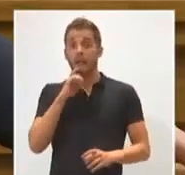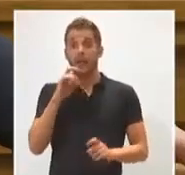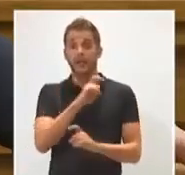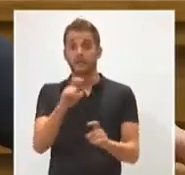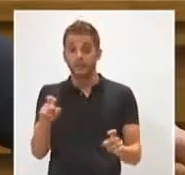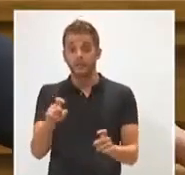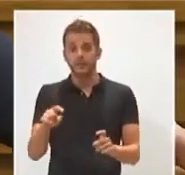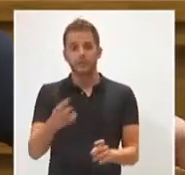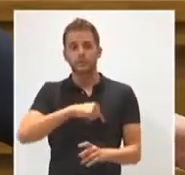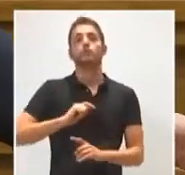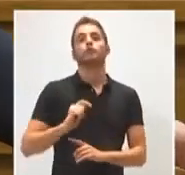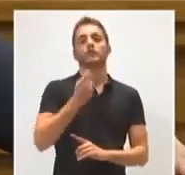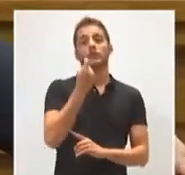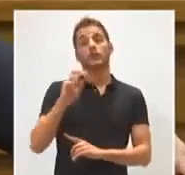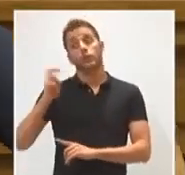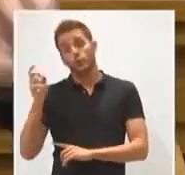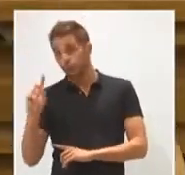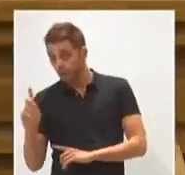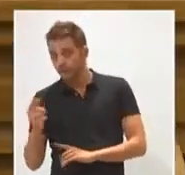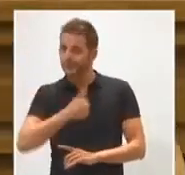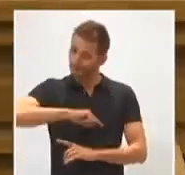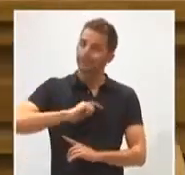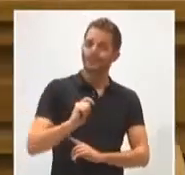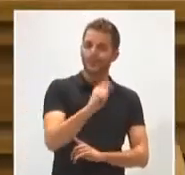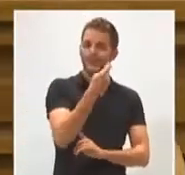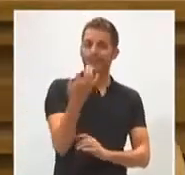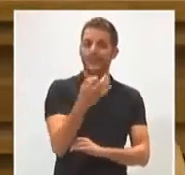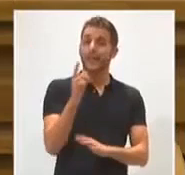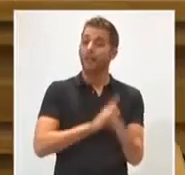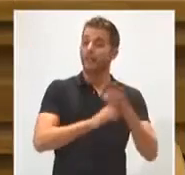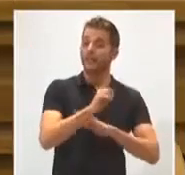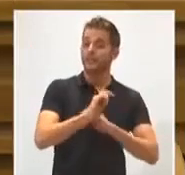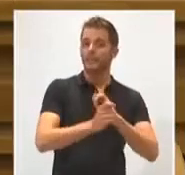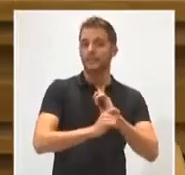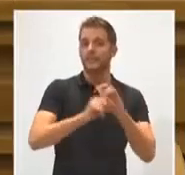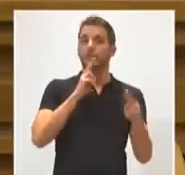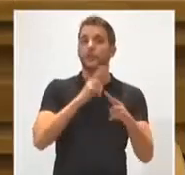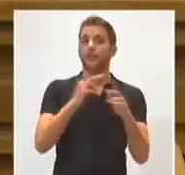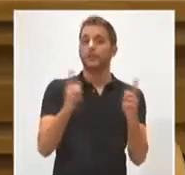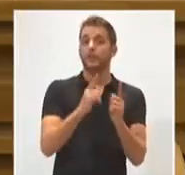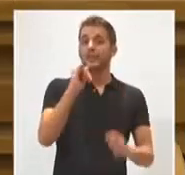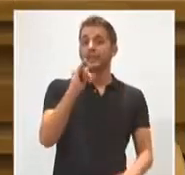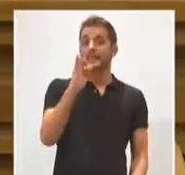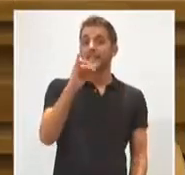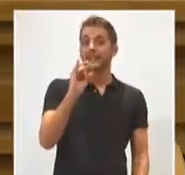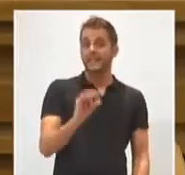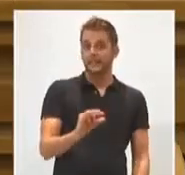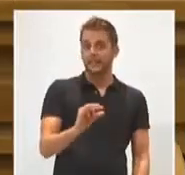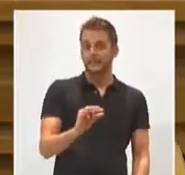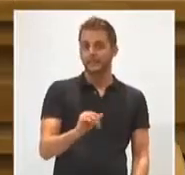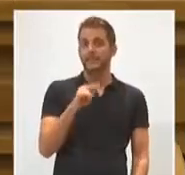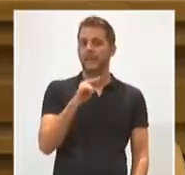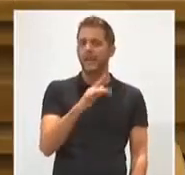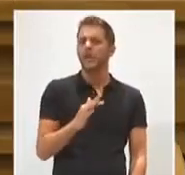bien a otros pero que espero que les vaya que es el desarrollo de las estrategias la cities las estrategias integrales de territoriales que han